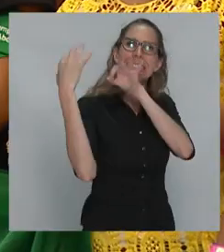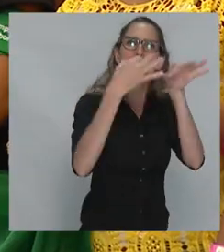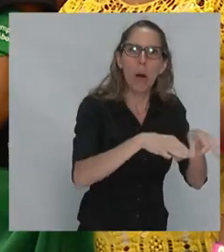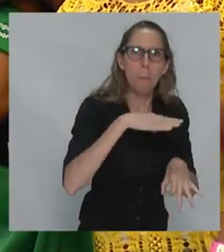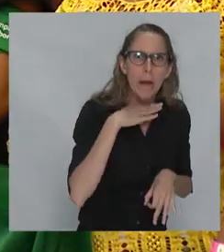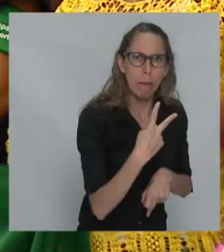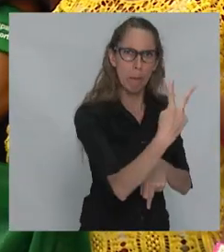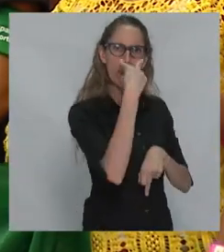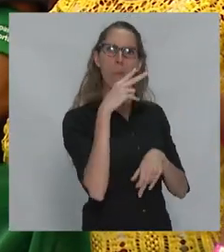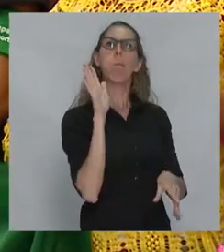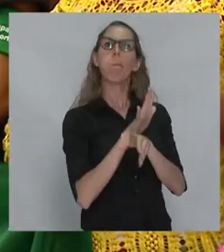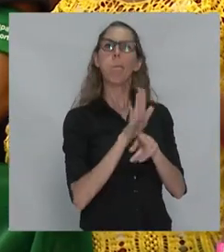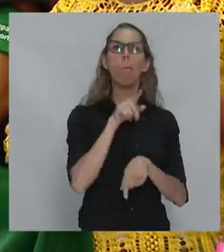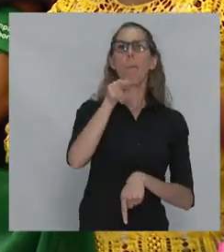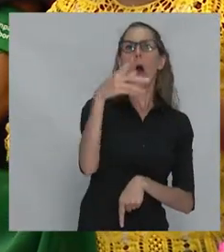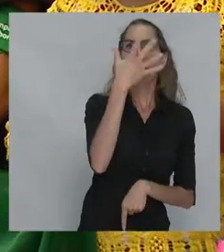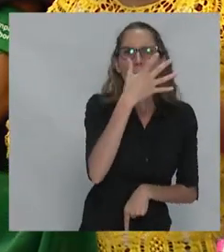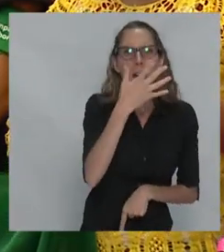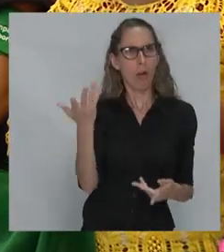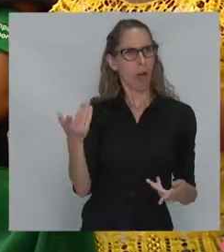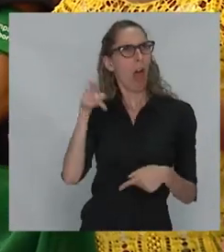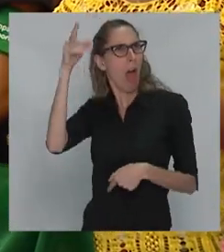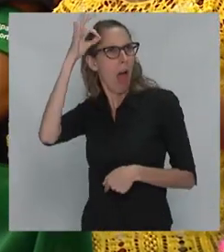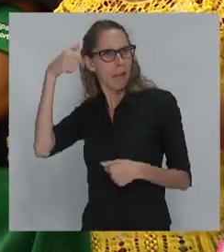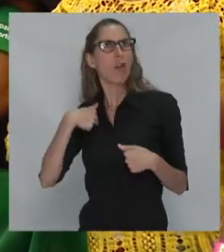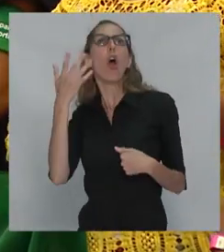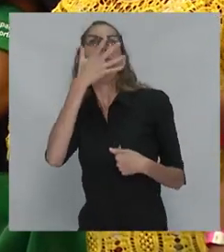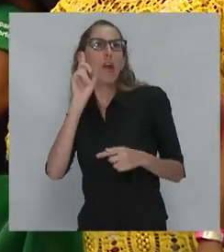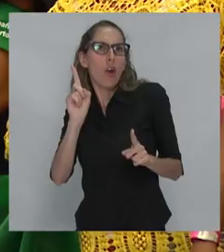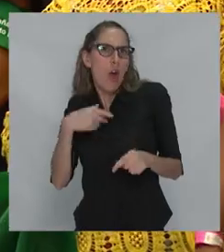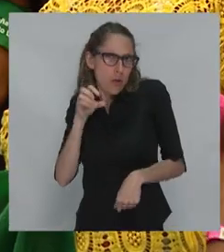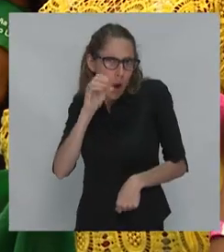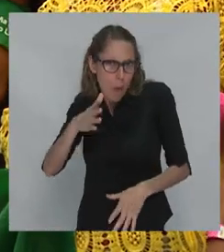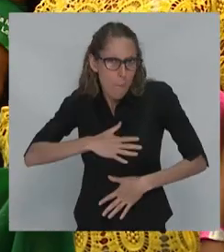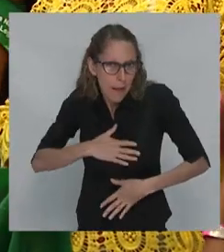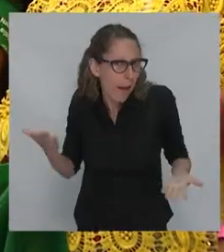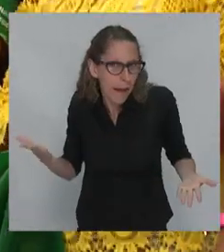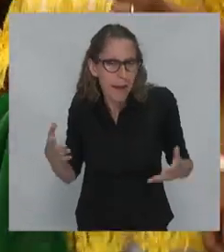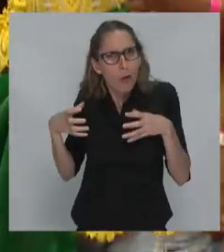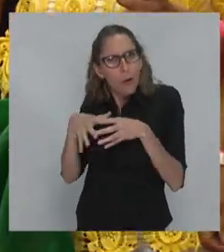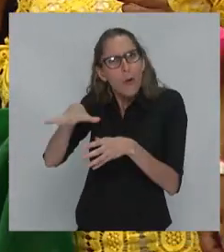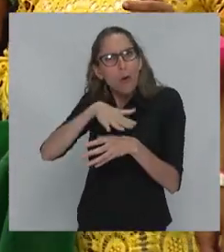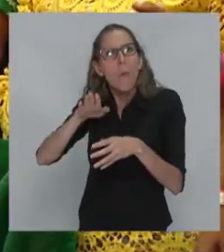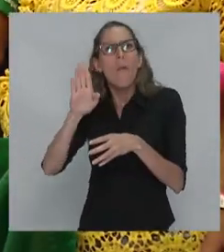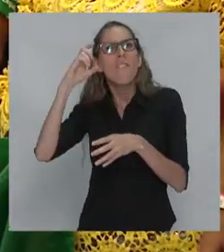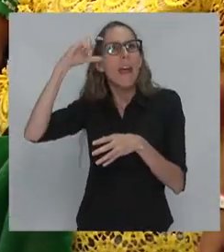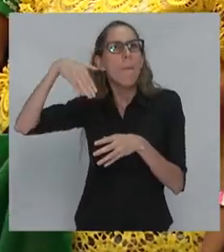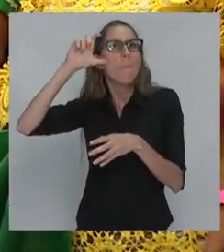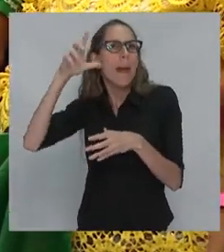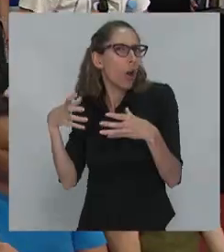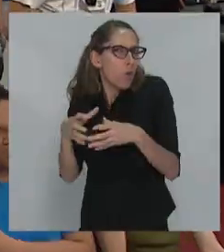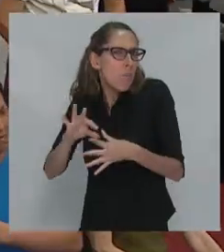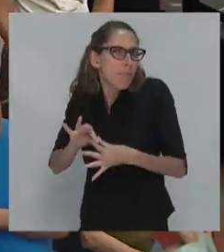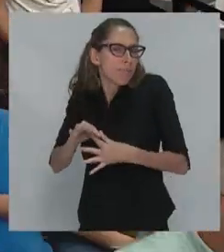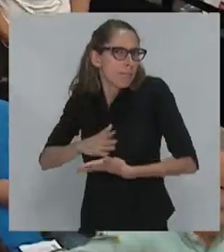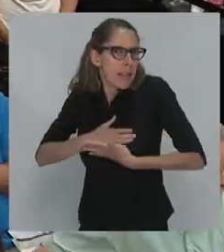negro. En África nadie me llamaba negro. Yo soy Bembe, soy de la etnia Bembe. Llego a